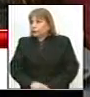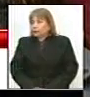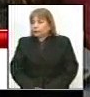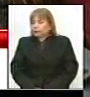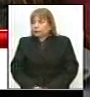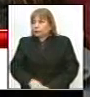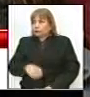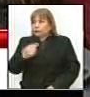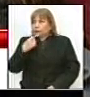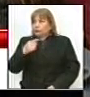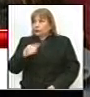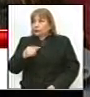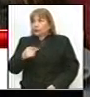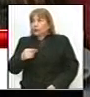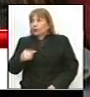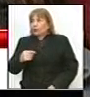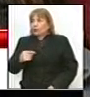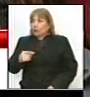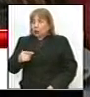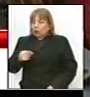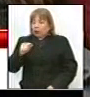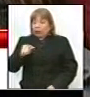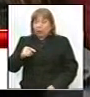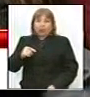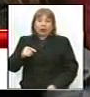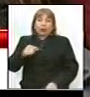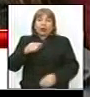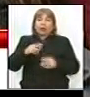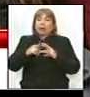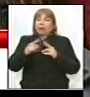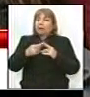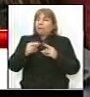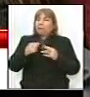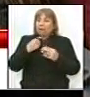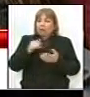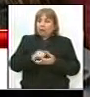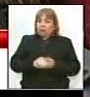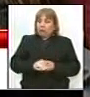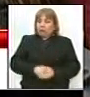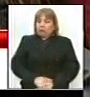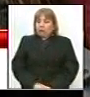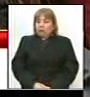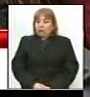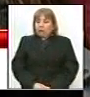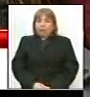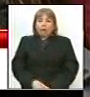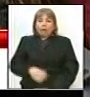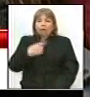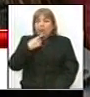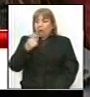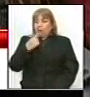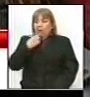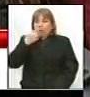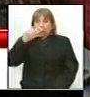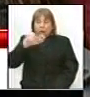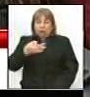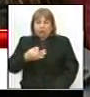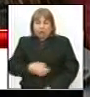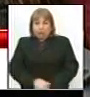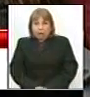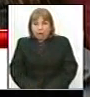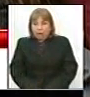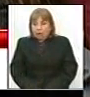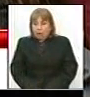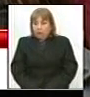acá la denuncia vino por haberse reunido con periodistas y dos ahora de no haber dicho la verdad